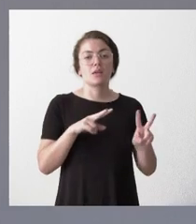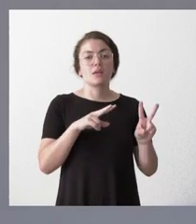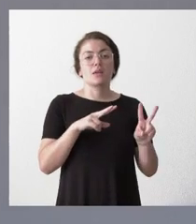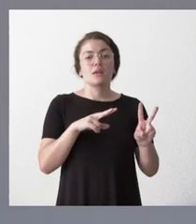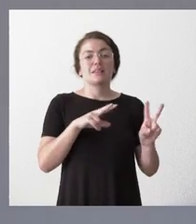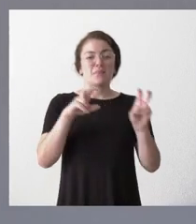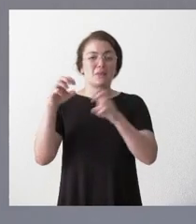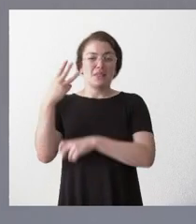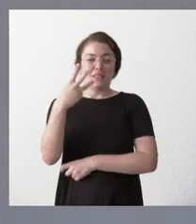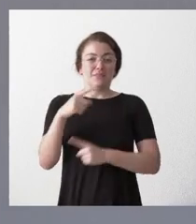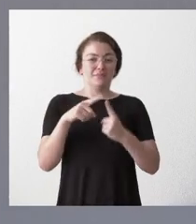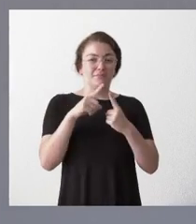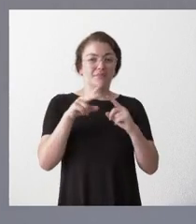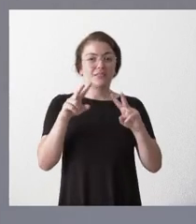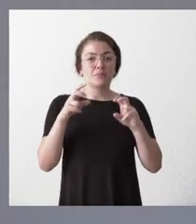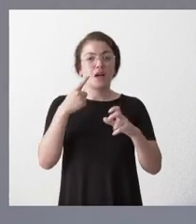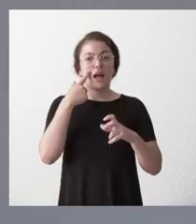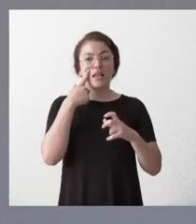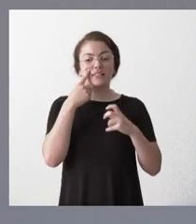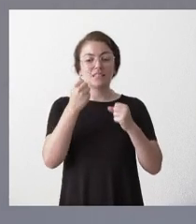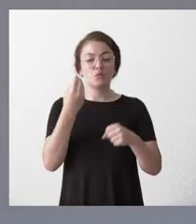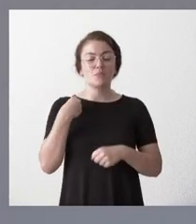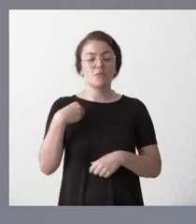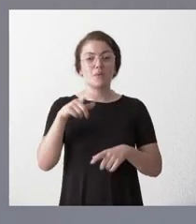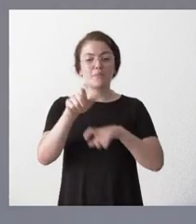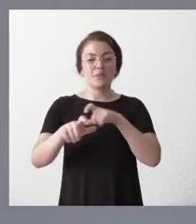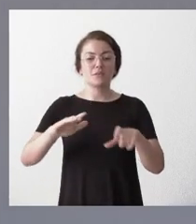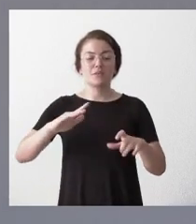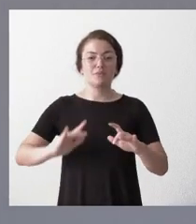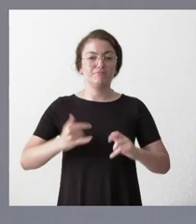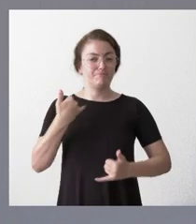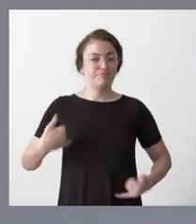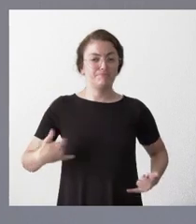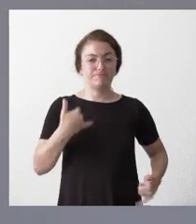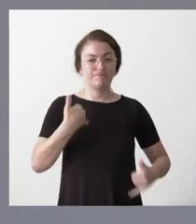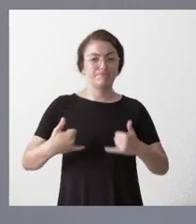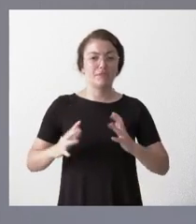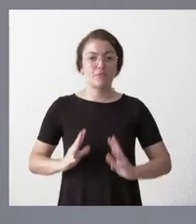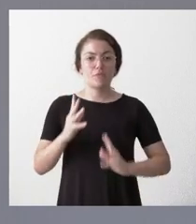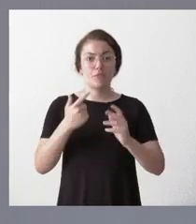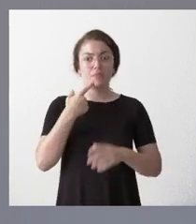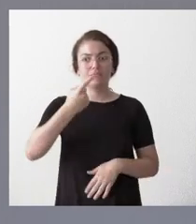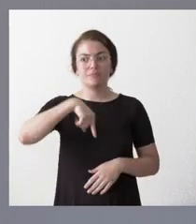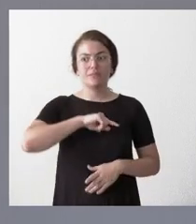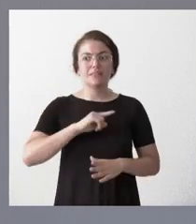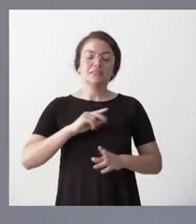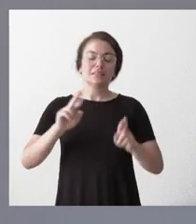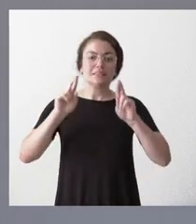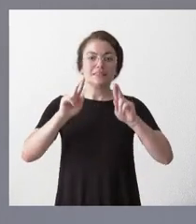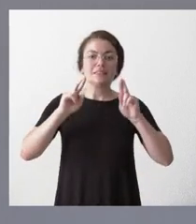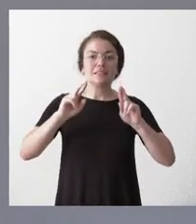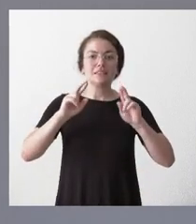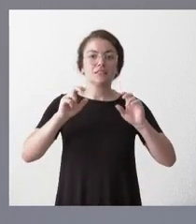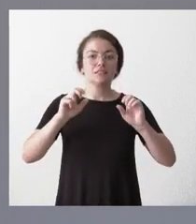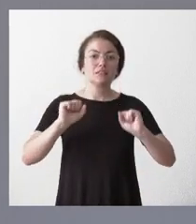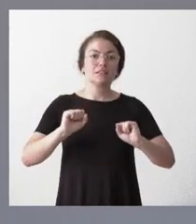ellas, el estado de salud de las personas afectadas y que están hospitalizadas. Primero, deseamos su pronta recuperación. Se están poniendo